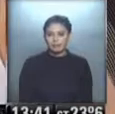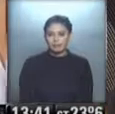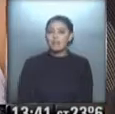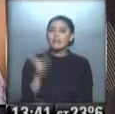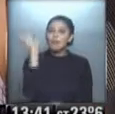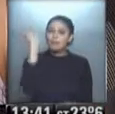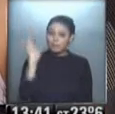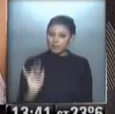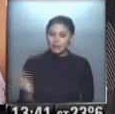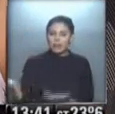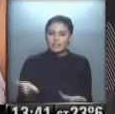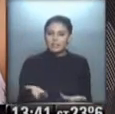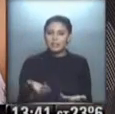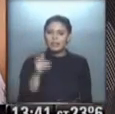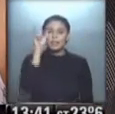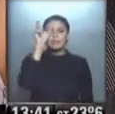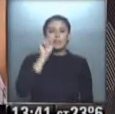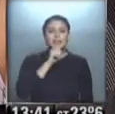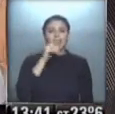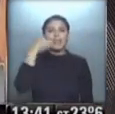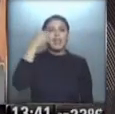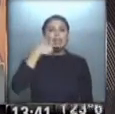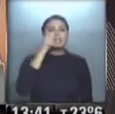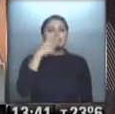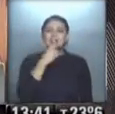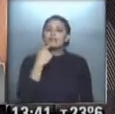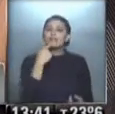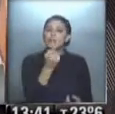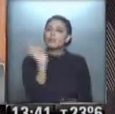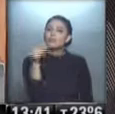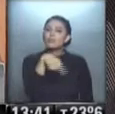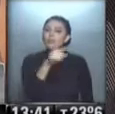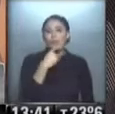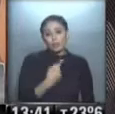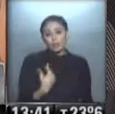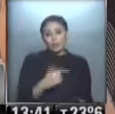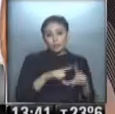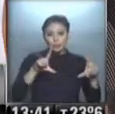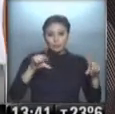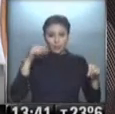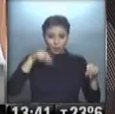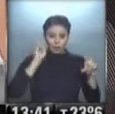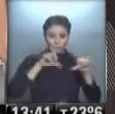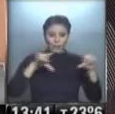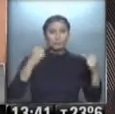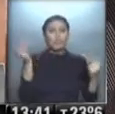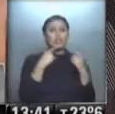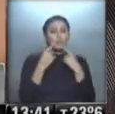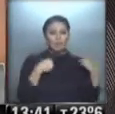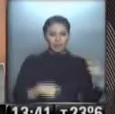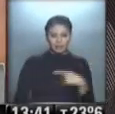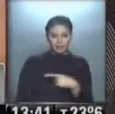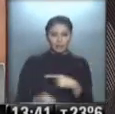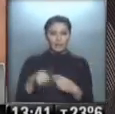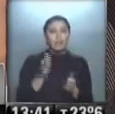como todos los miércoles recibimos a la gente de anses para responder sus preguntas que los puede mandar a esa dirección que están viendo ahora en pantalla está con